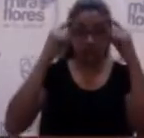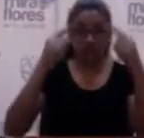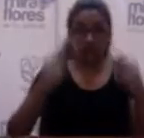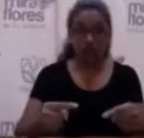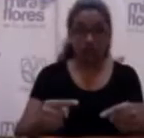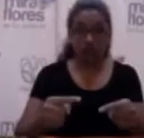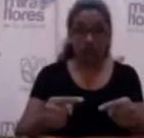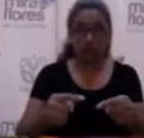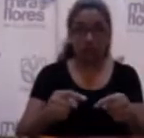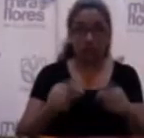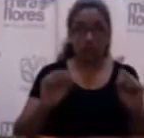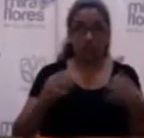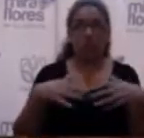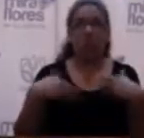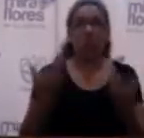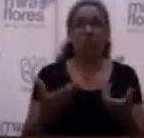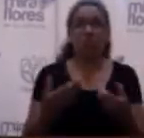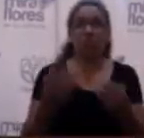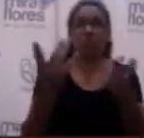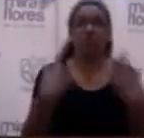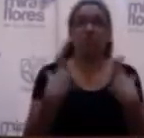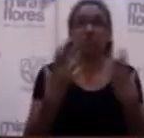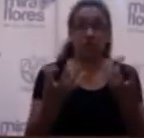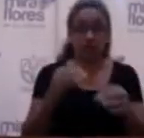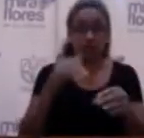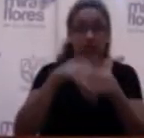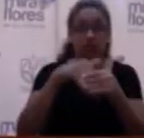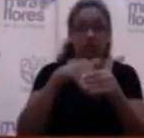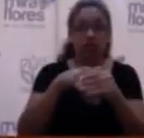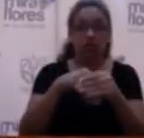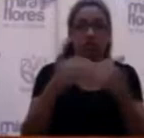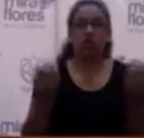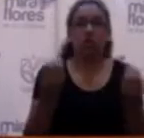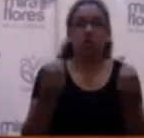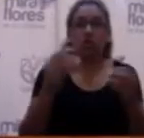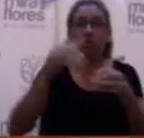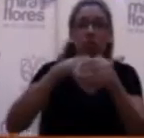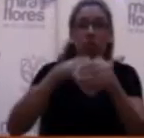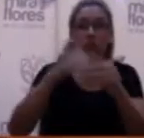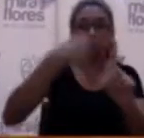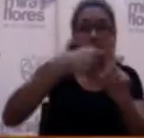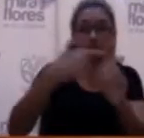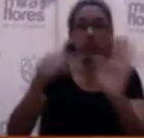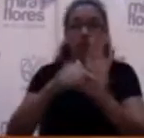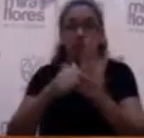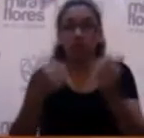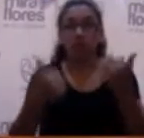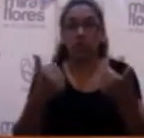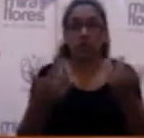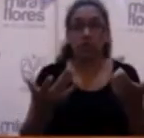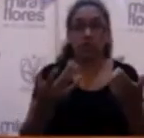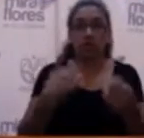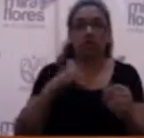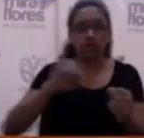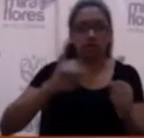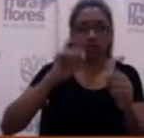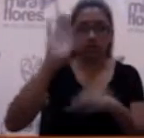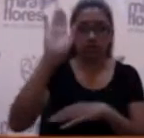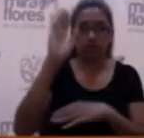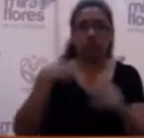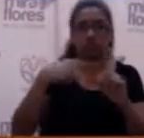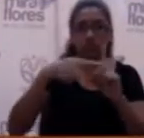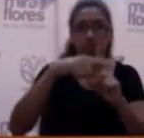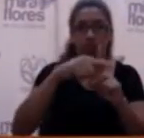incorporarlo, usted... ¿Pido la recuperación? ¿Quiere votar? ¿Cómo vota? ¿A favor, en contra o se abstiene? Aprueba. Entonces